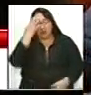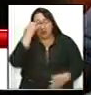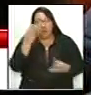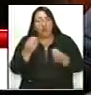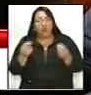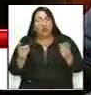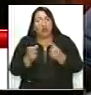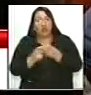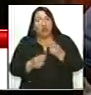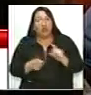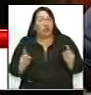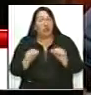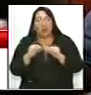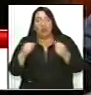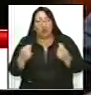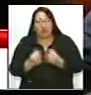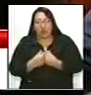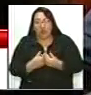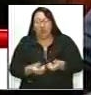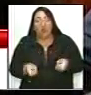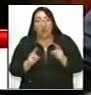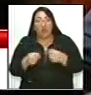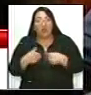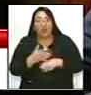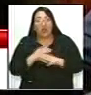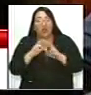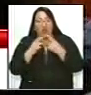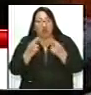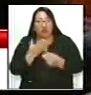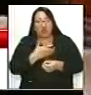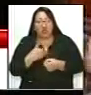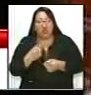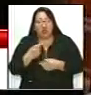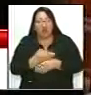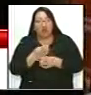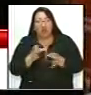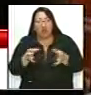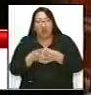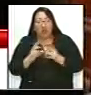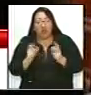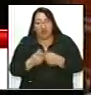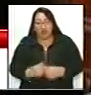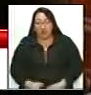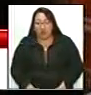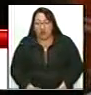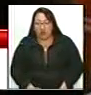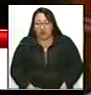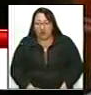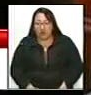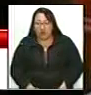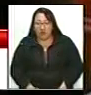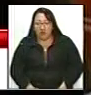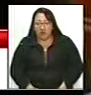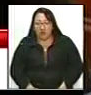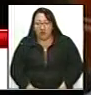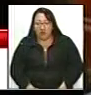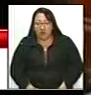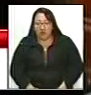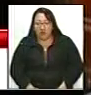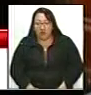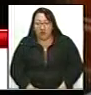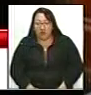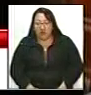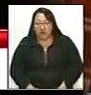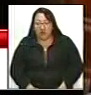de los no agrupados, cuando tuvimos la reunión, presidente, para formar las comisiones en este nuevo periodo parlamentario, se